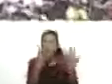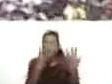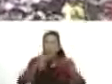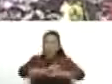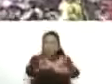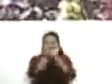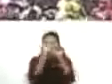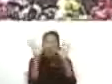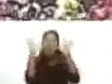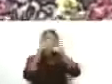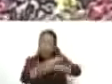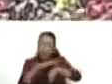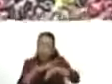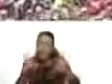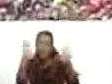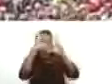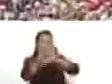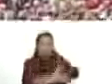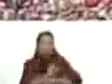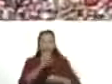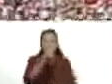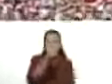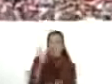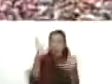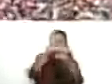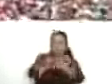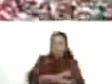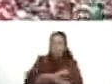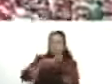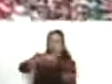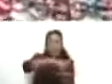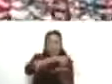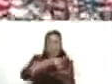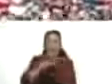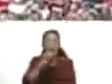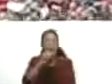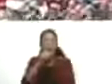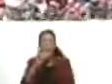9 de la noche... 10 de la noche puso un disco de Ali Primera.